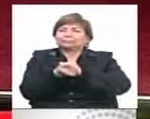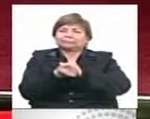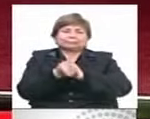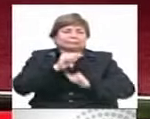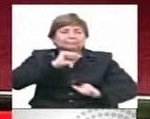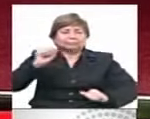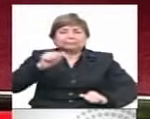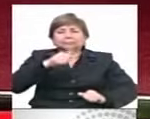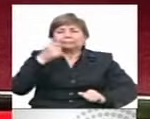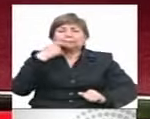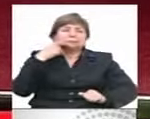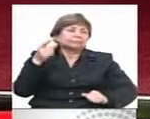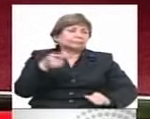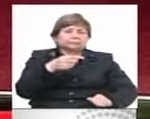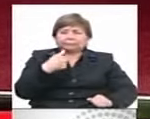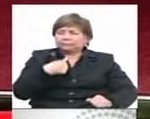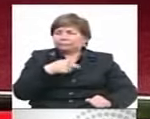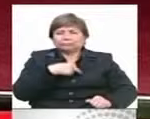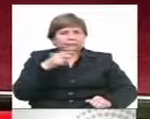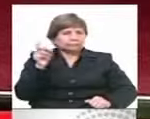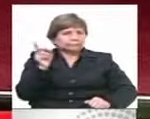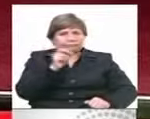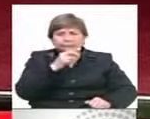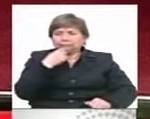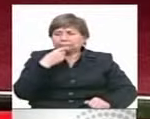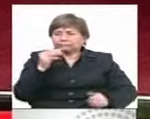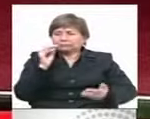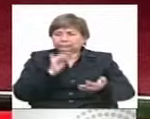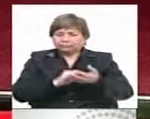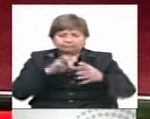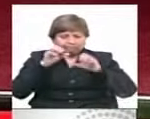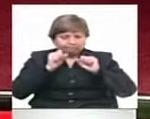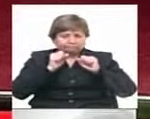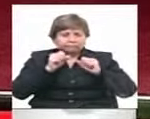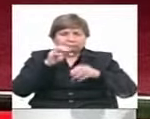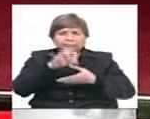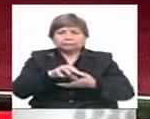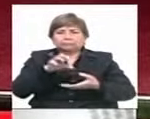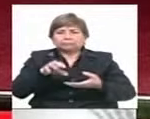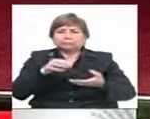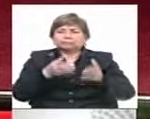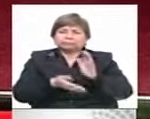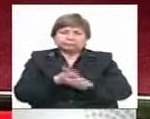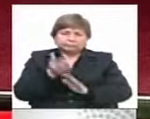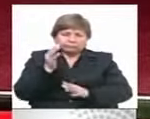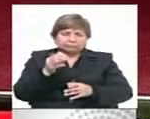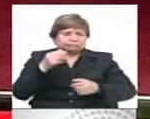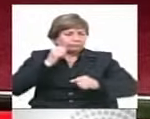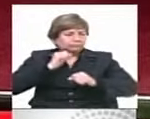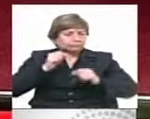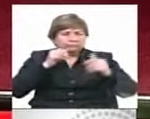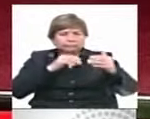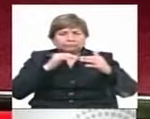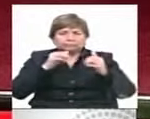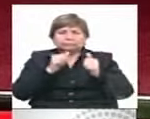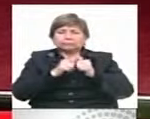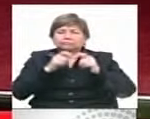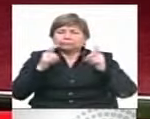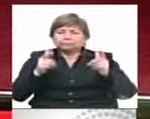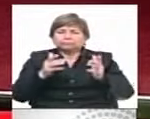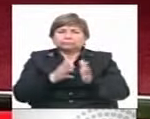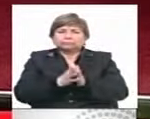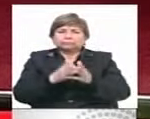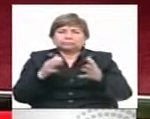oposición son ellos, no nosotros. Estaremos más aferrados al pueblo e iremos a luchar por esos grandes anhelos que